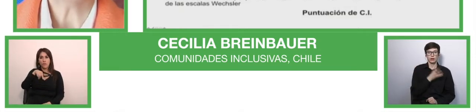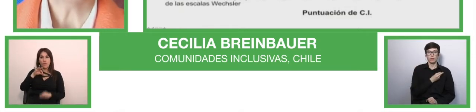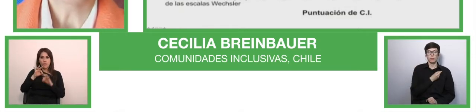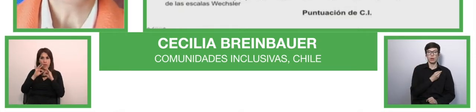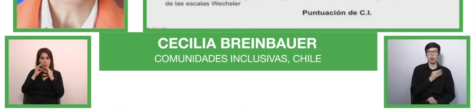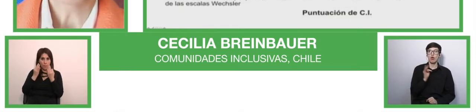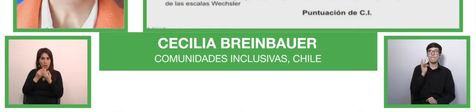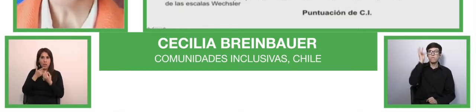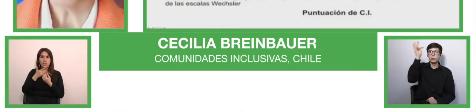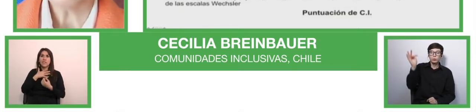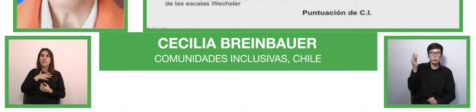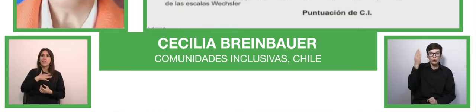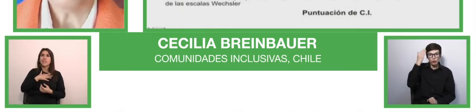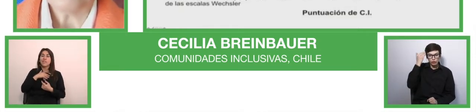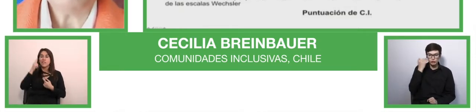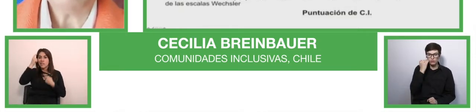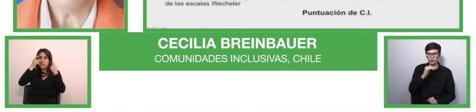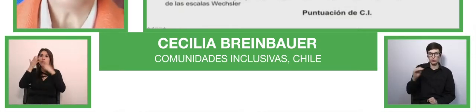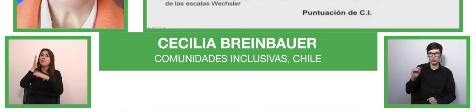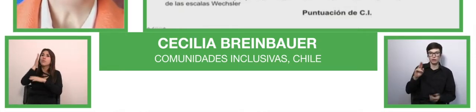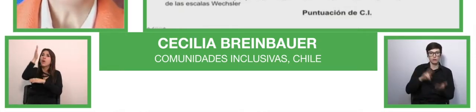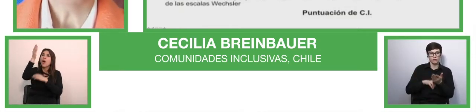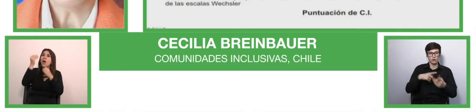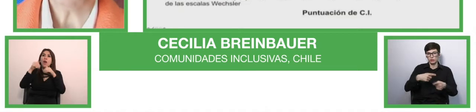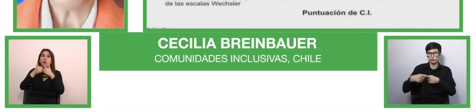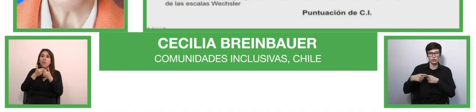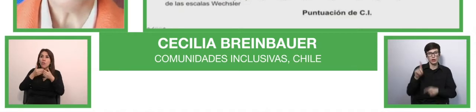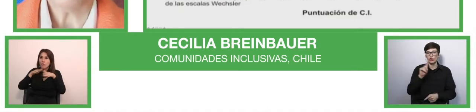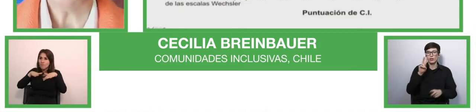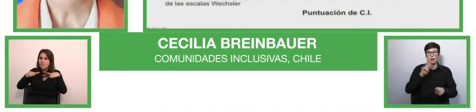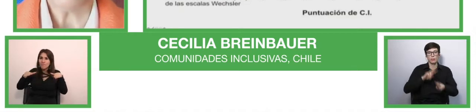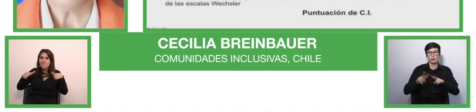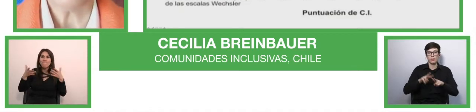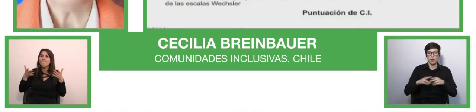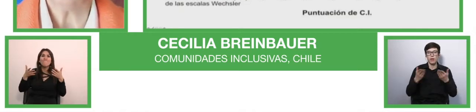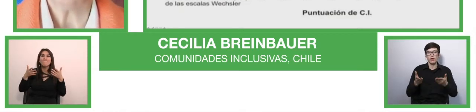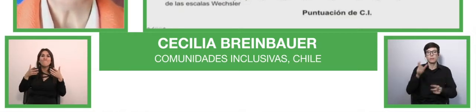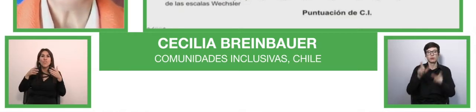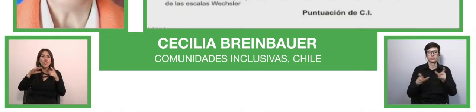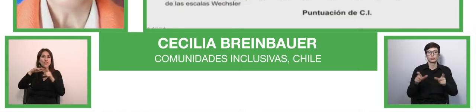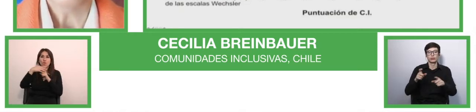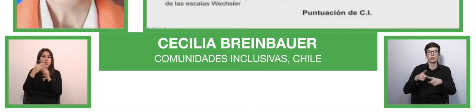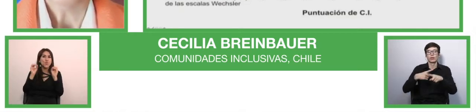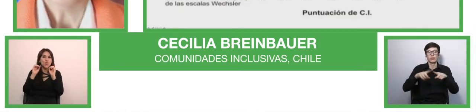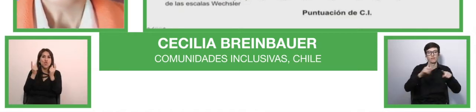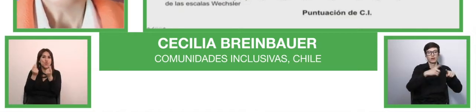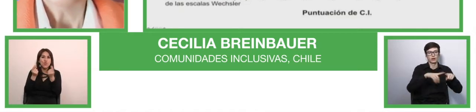incierto en una sociedad no preparada para personas diferentes